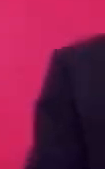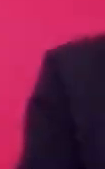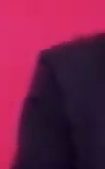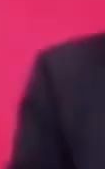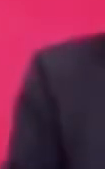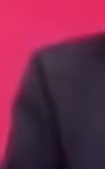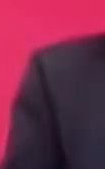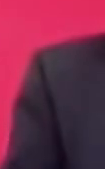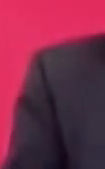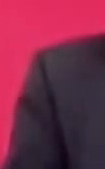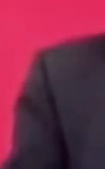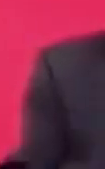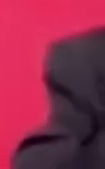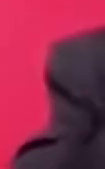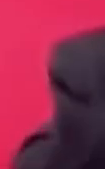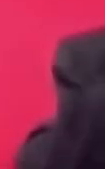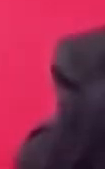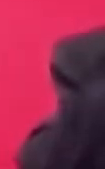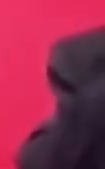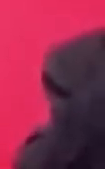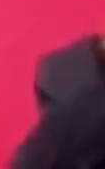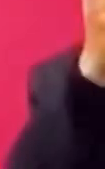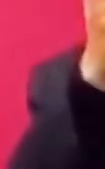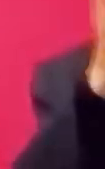con un mareo